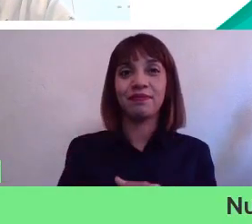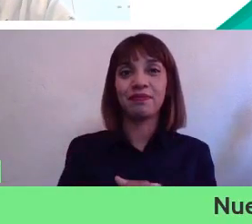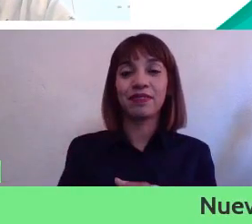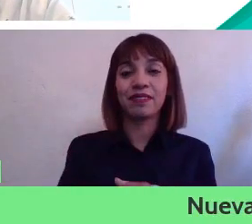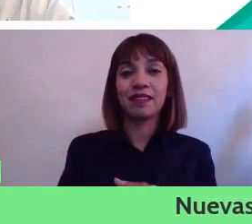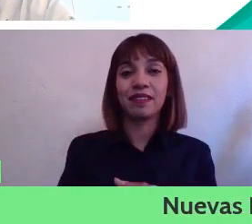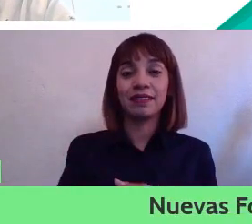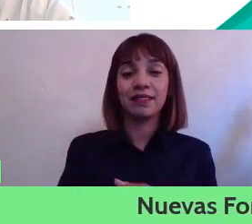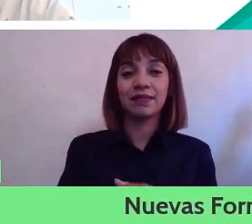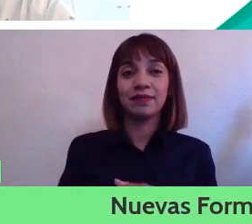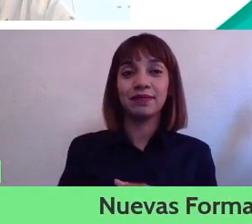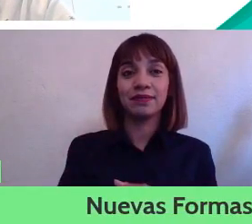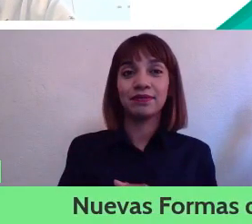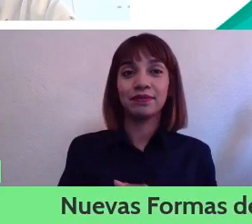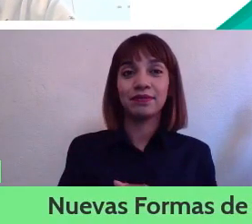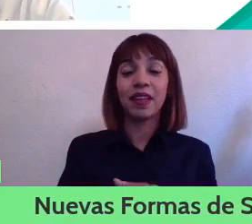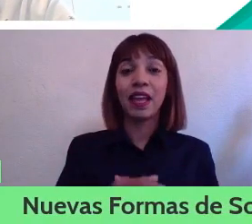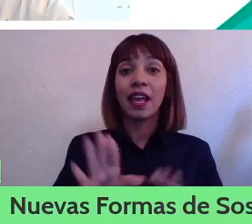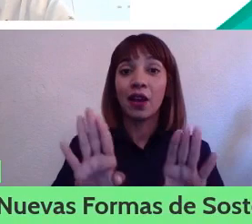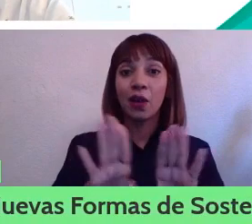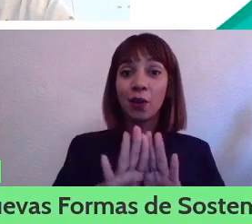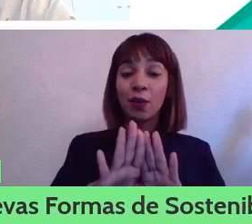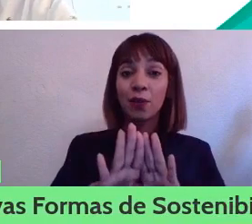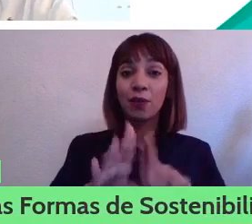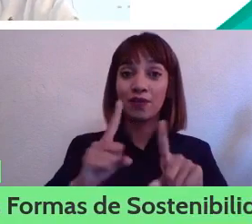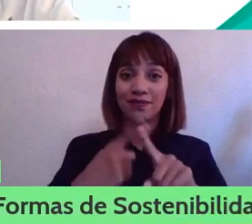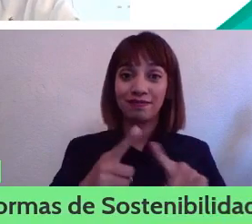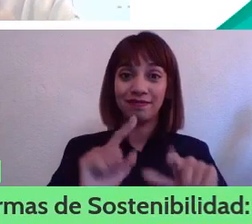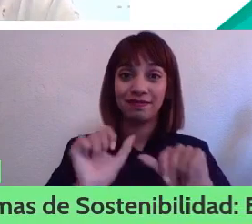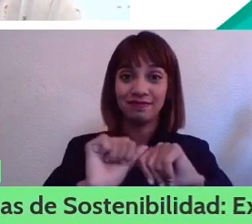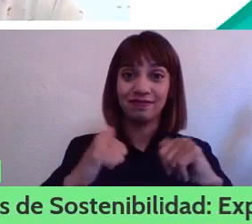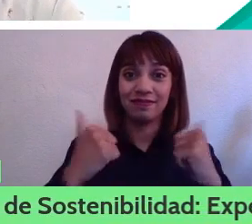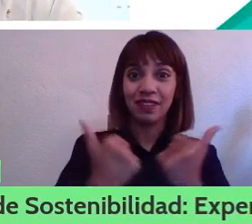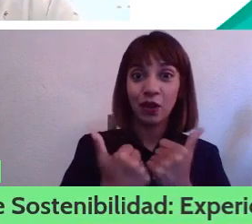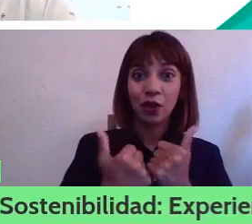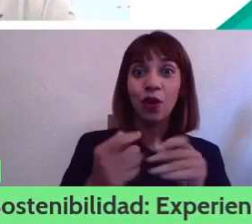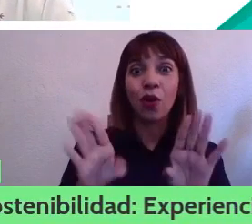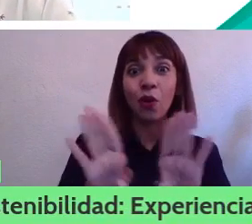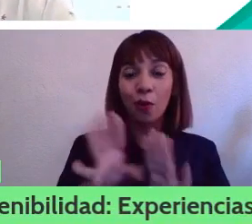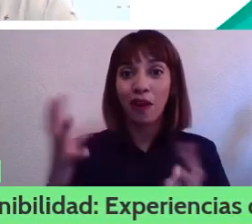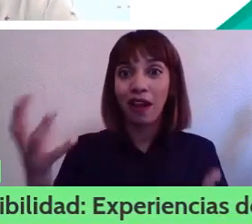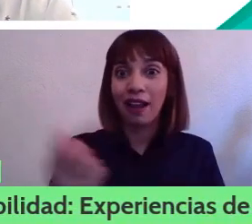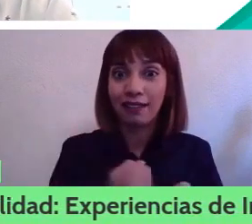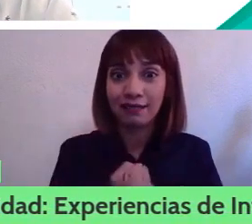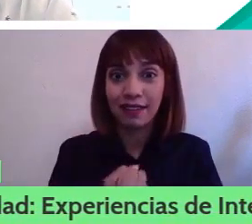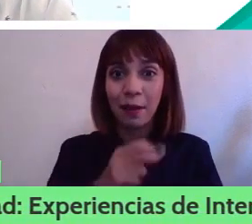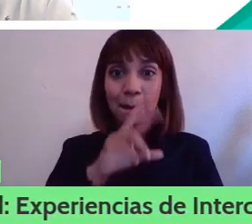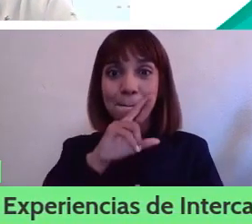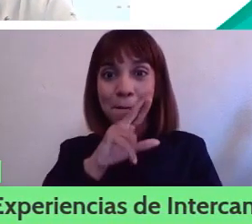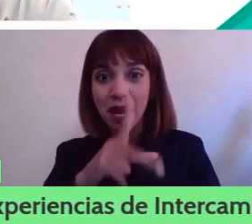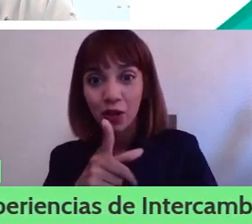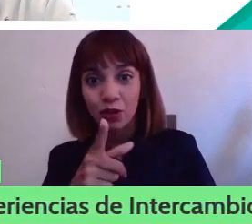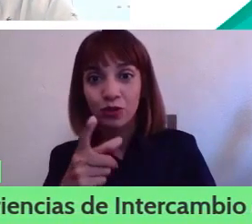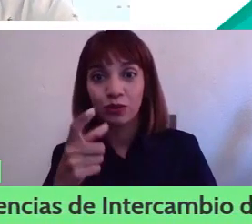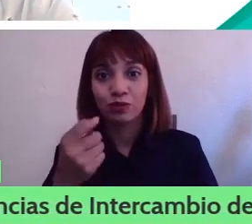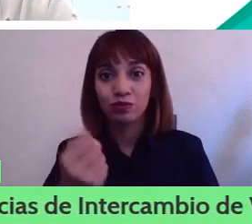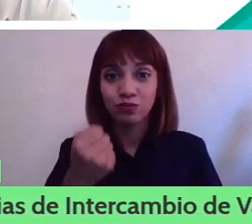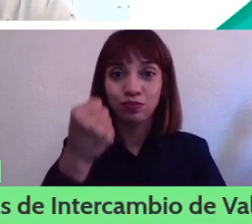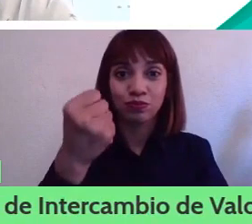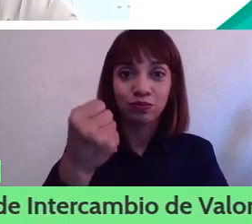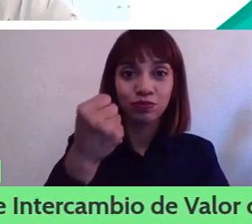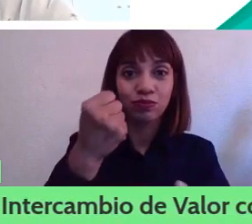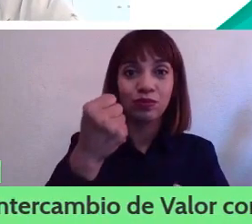organización cómo generar mejores y mayores ingresos? A todos. Creo que ese es el objetivo